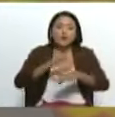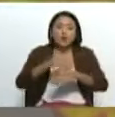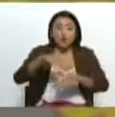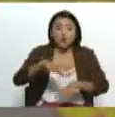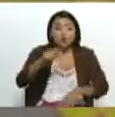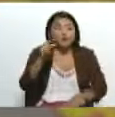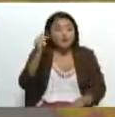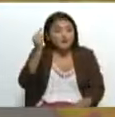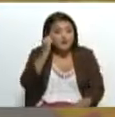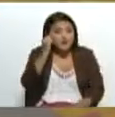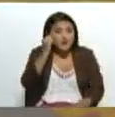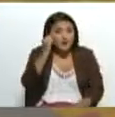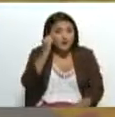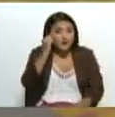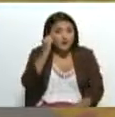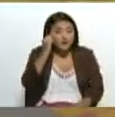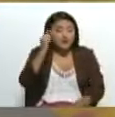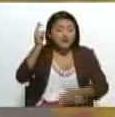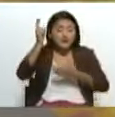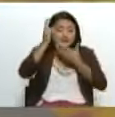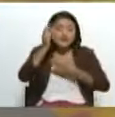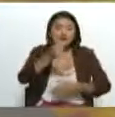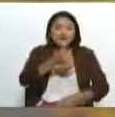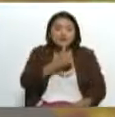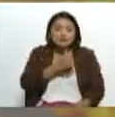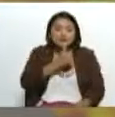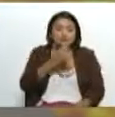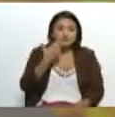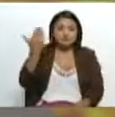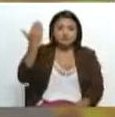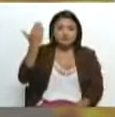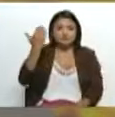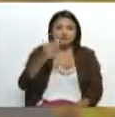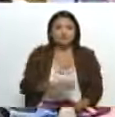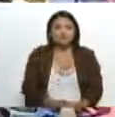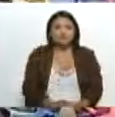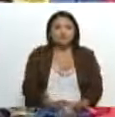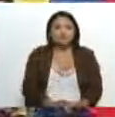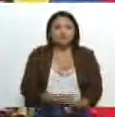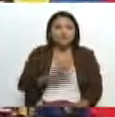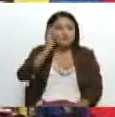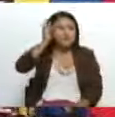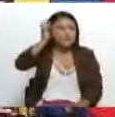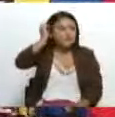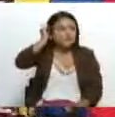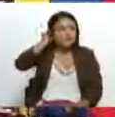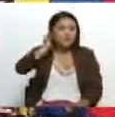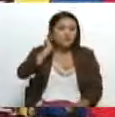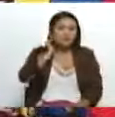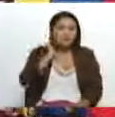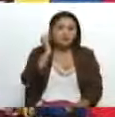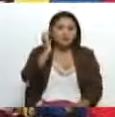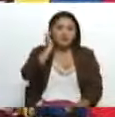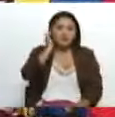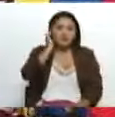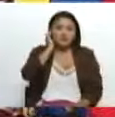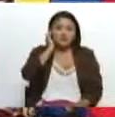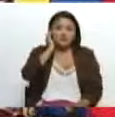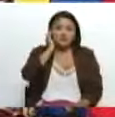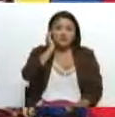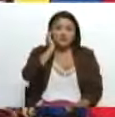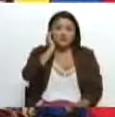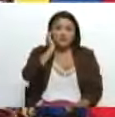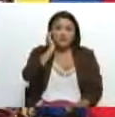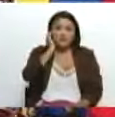Resistencia Indígena. En el lugar se encuentra nuestra compañera Meiser Patricia Bolívar. Garantiza, defiende